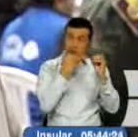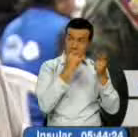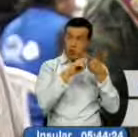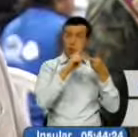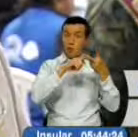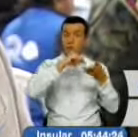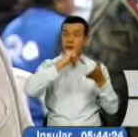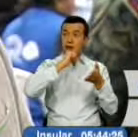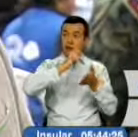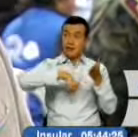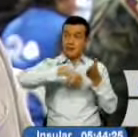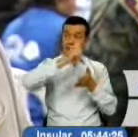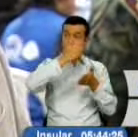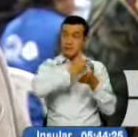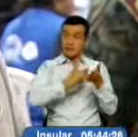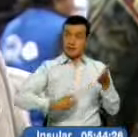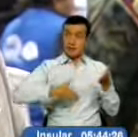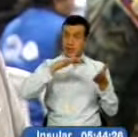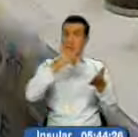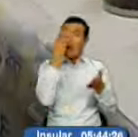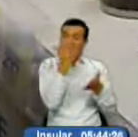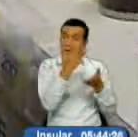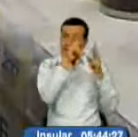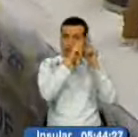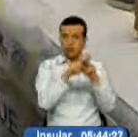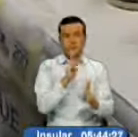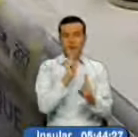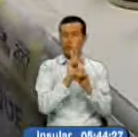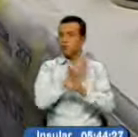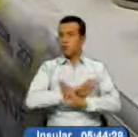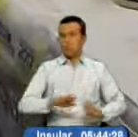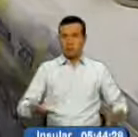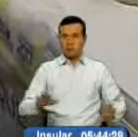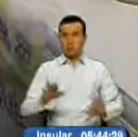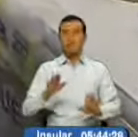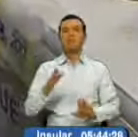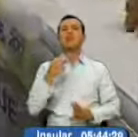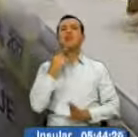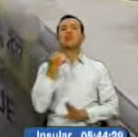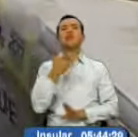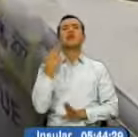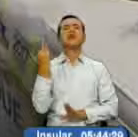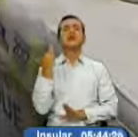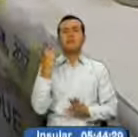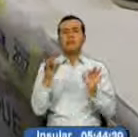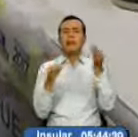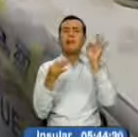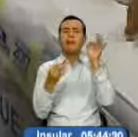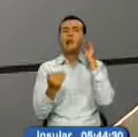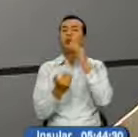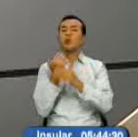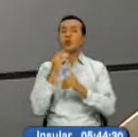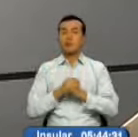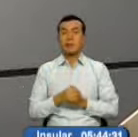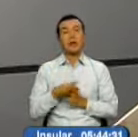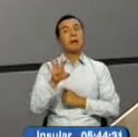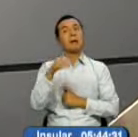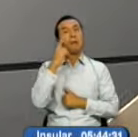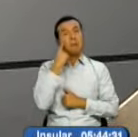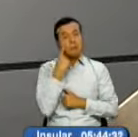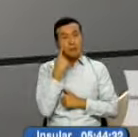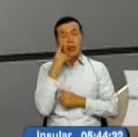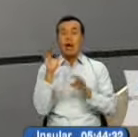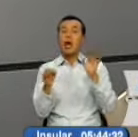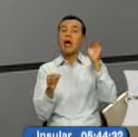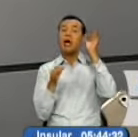firma del presidente y del secretario, y eso es lo que estamos verificando acá. A esto se suma la denuncia de la utilización de supuestamente papeletas nuevas. Y además aparecen